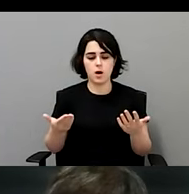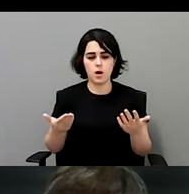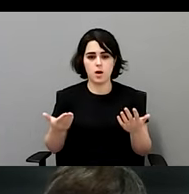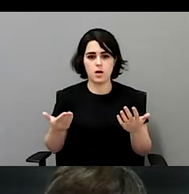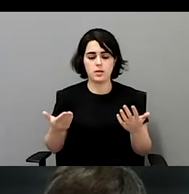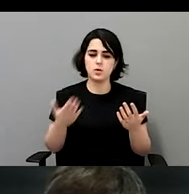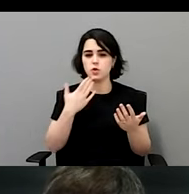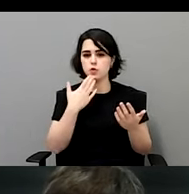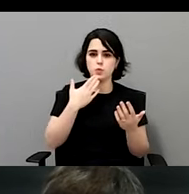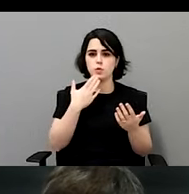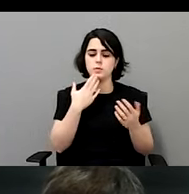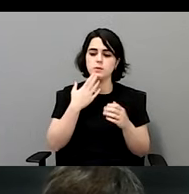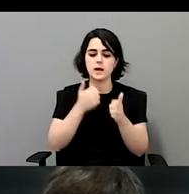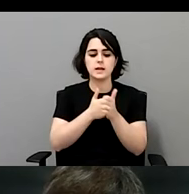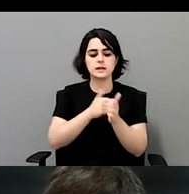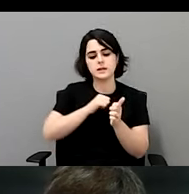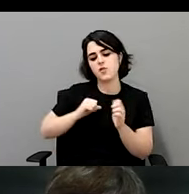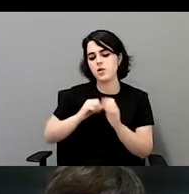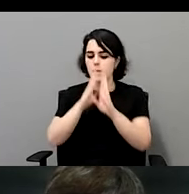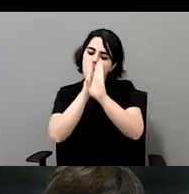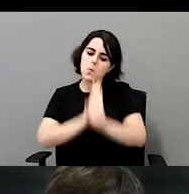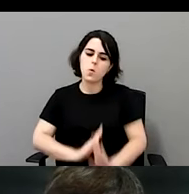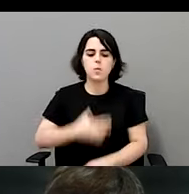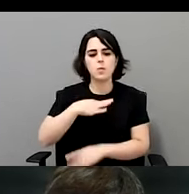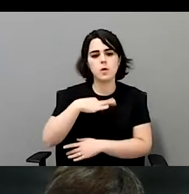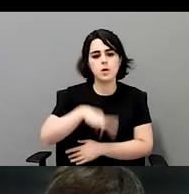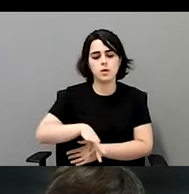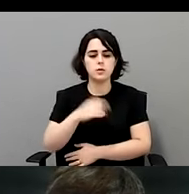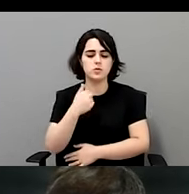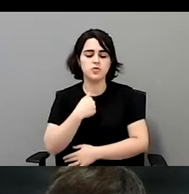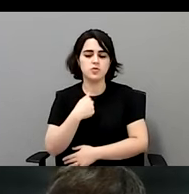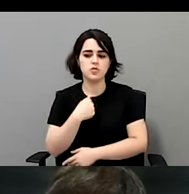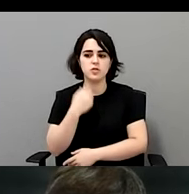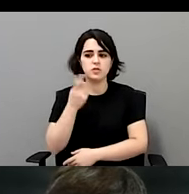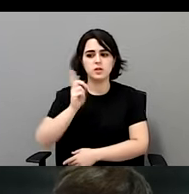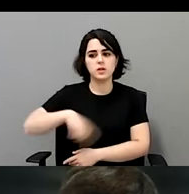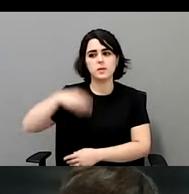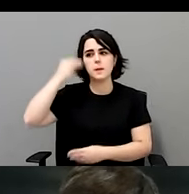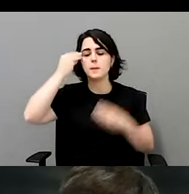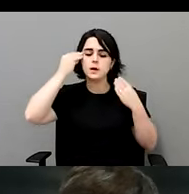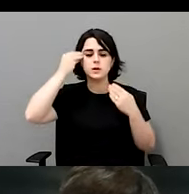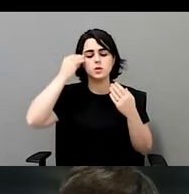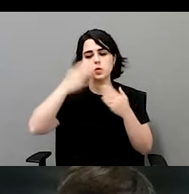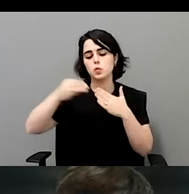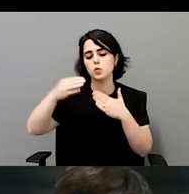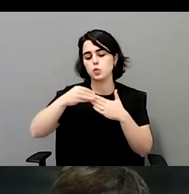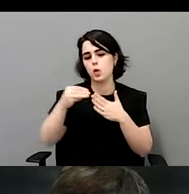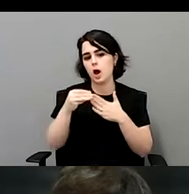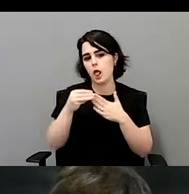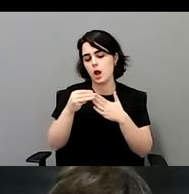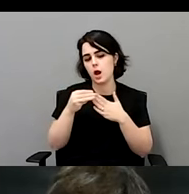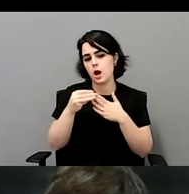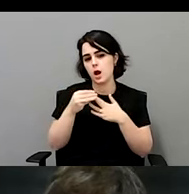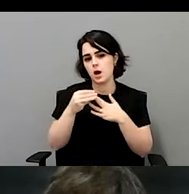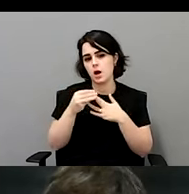disfrazar la asistencia personal. Y que yo cuando me planteé ser usuaria, lo que